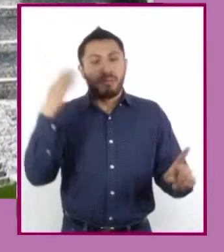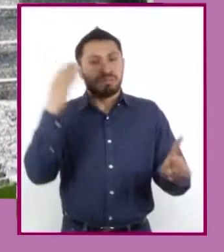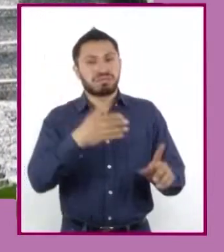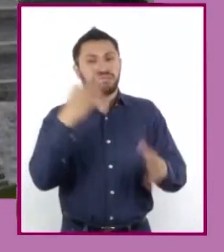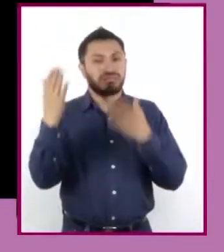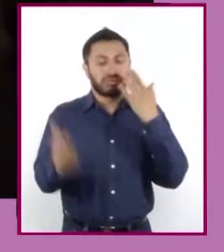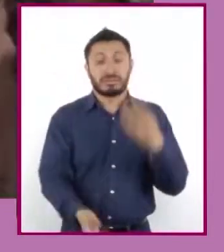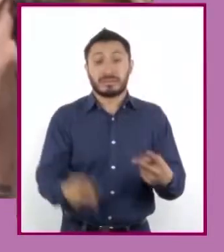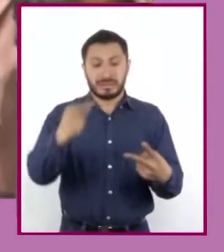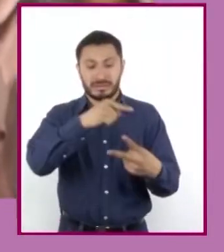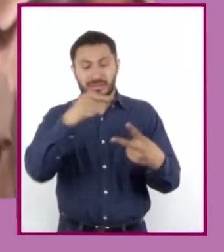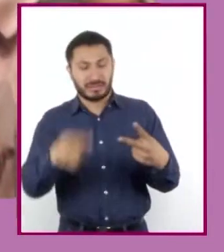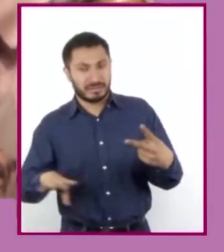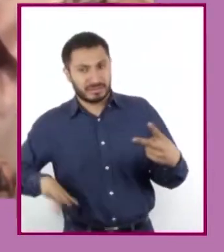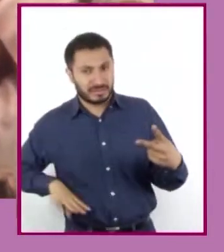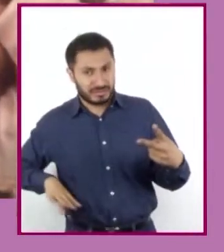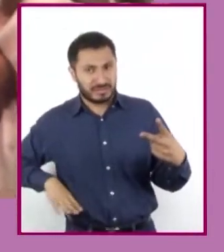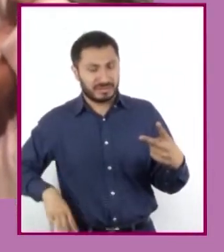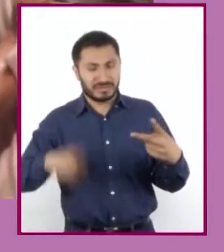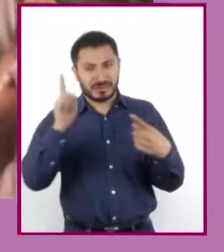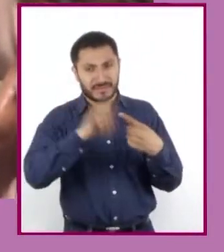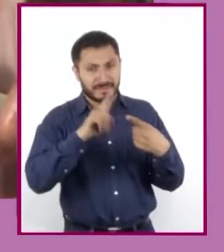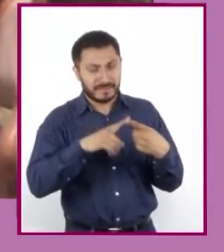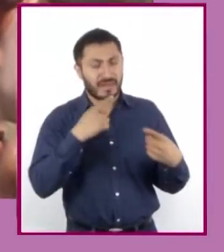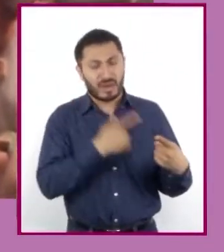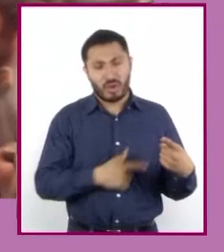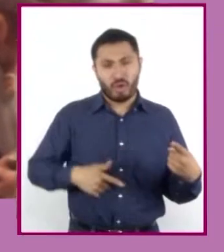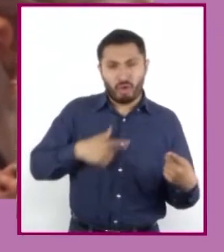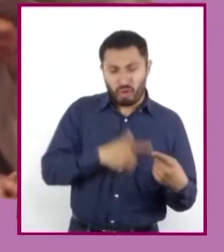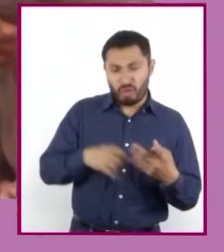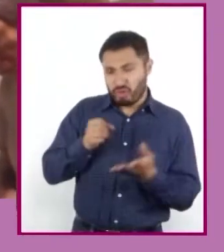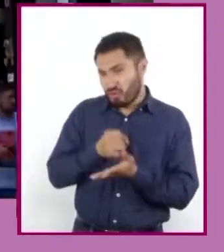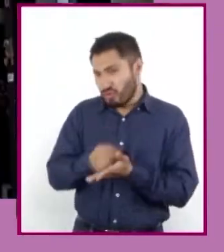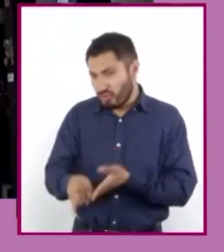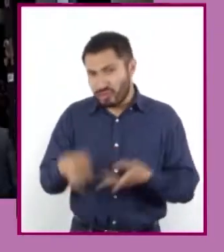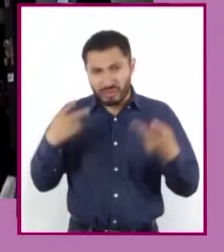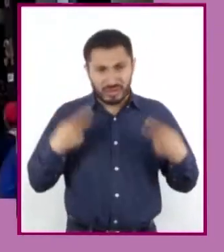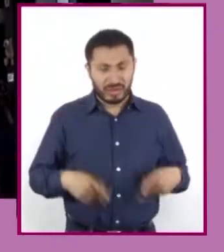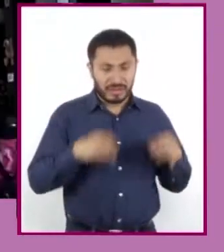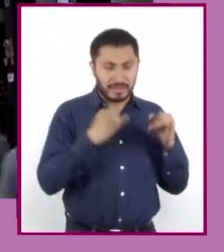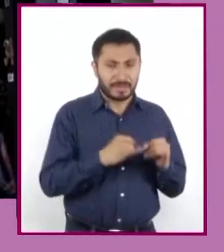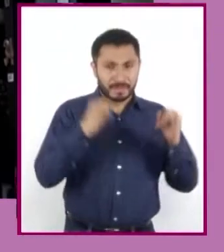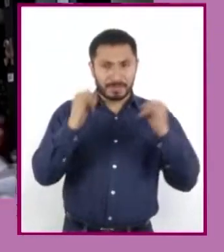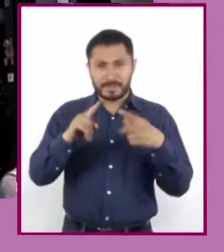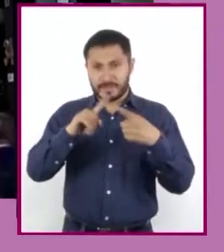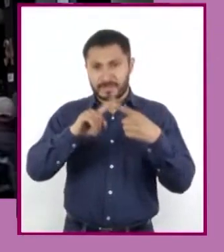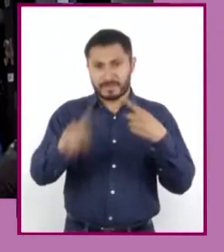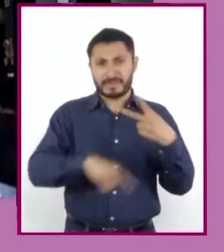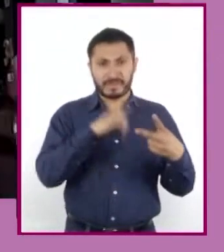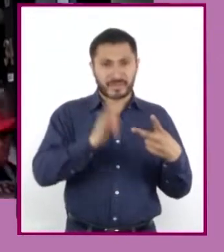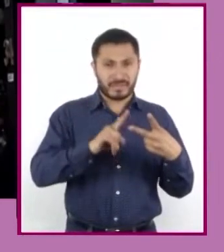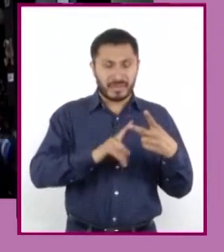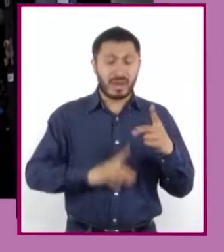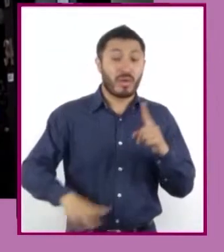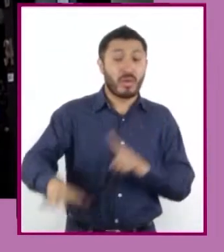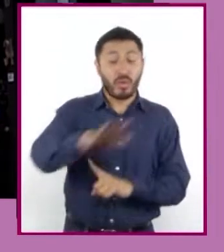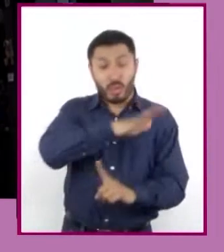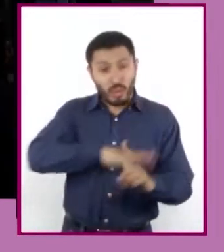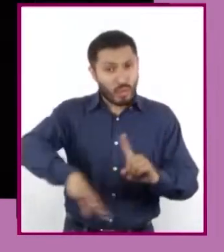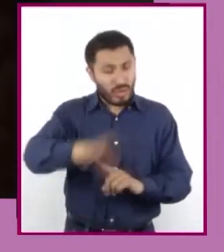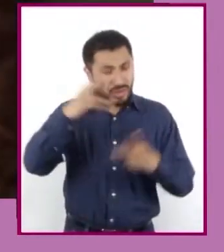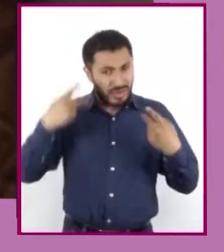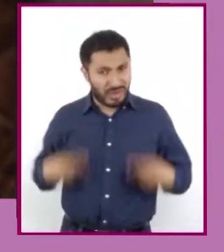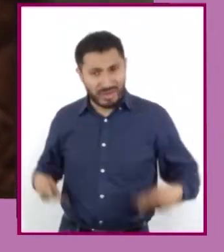dos elementos. El primero, con gustos y decisiones personales, y el segundo, con el contexto del